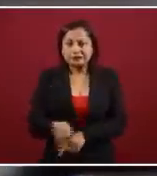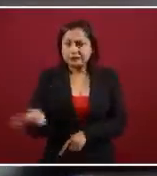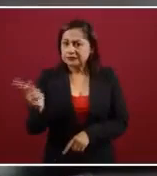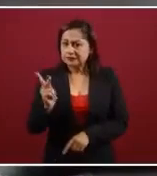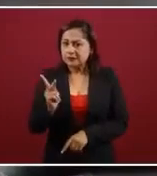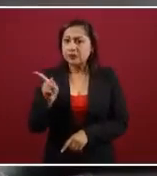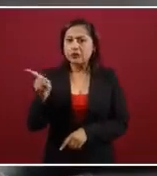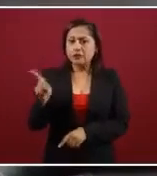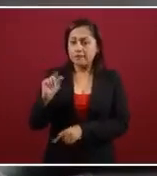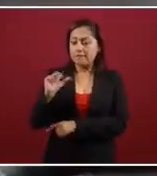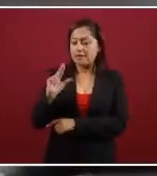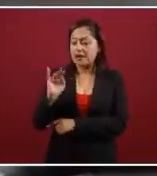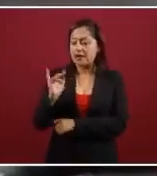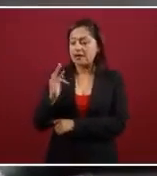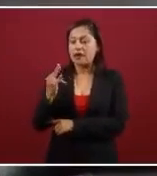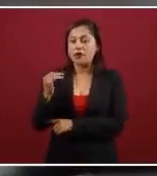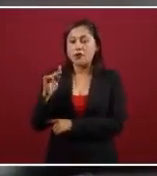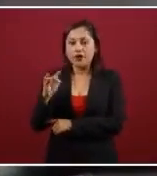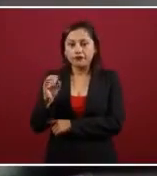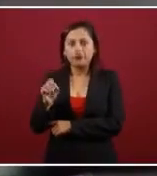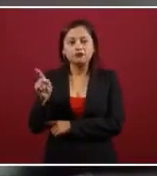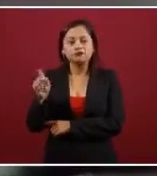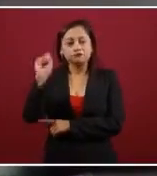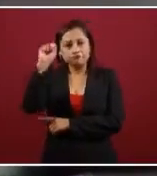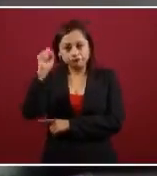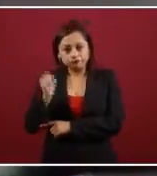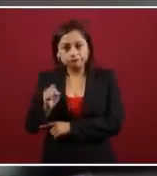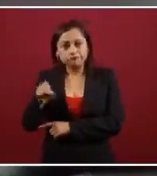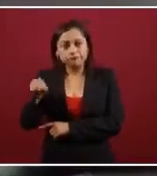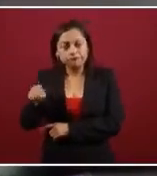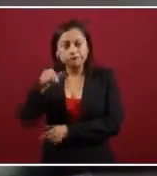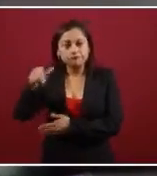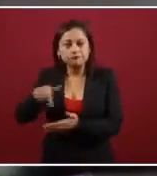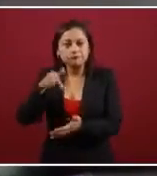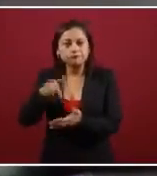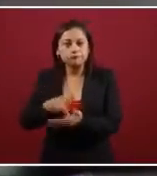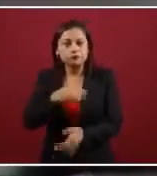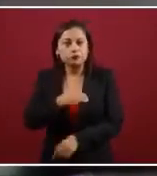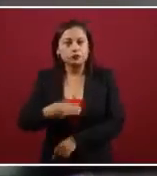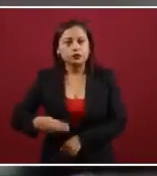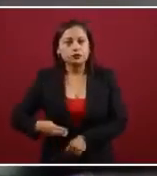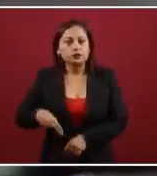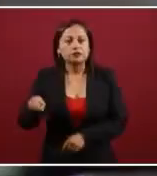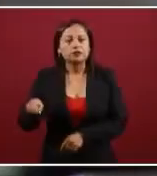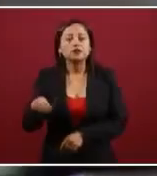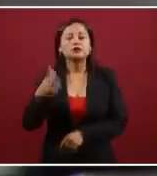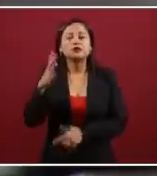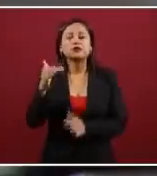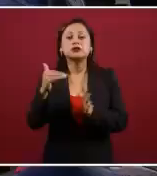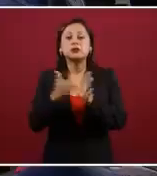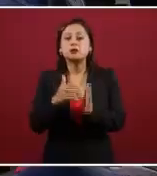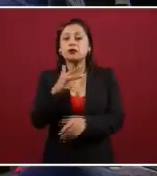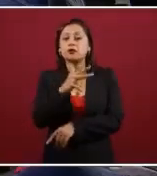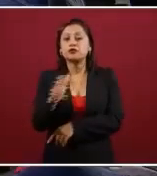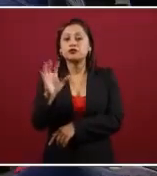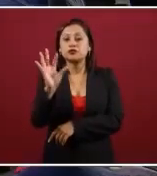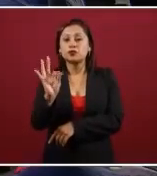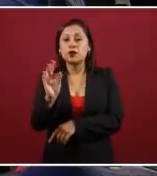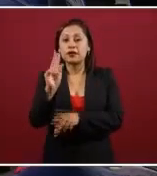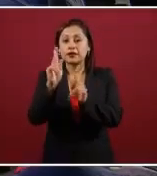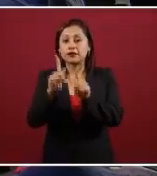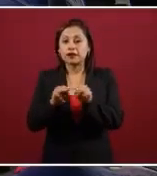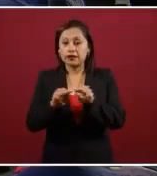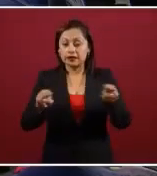hablando de un lugar donde tiene 5.840 kilómetros,